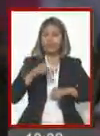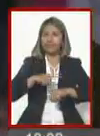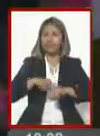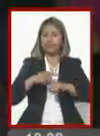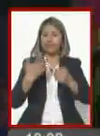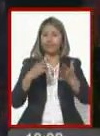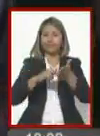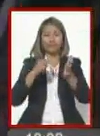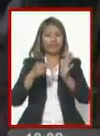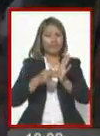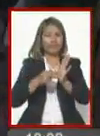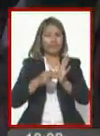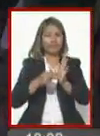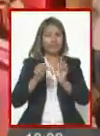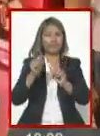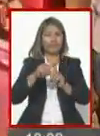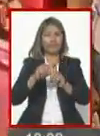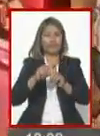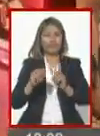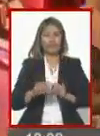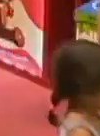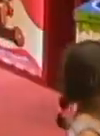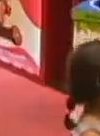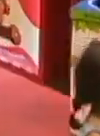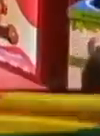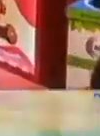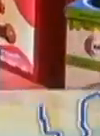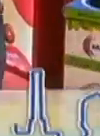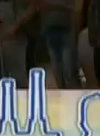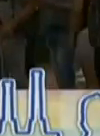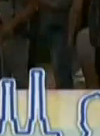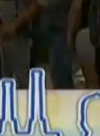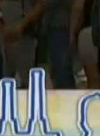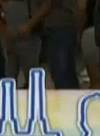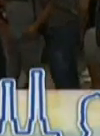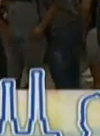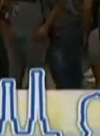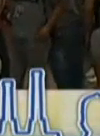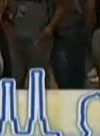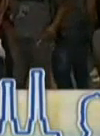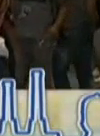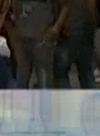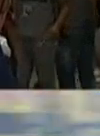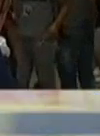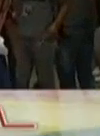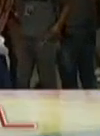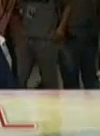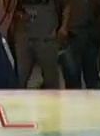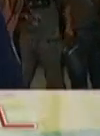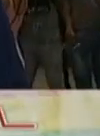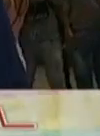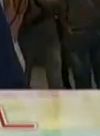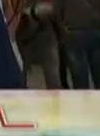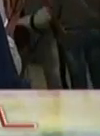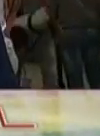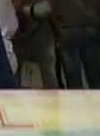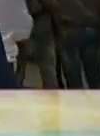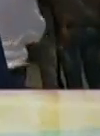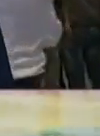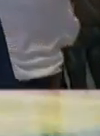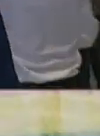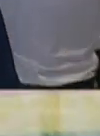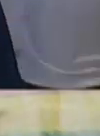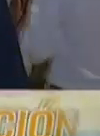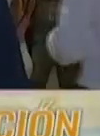Esto ha sido una feria exitosa, la catalogamos como una feria innovadora, muy moderna y sobre todo exitosa. Realmente nosotros creemos que